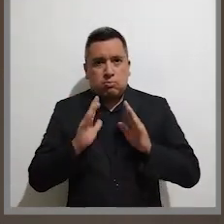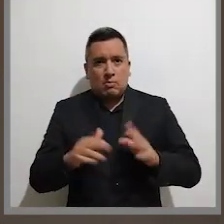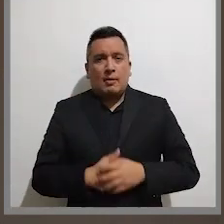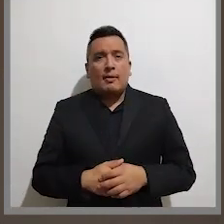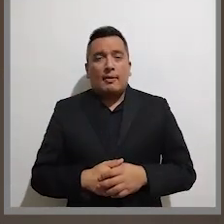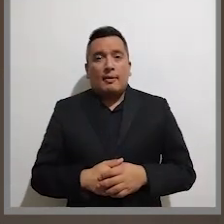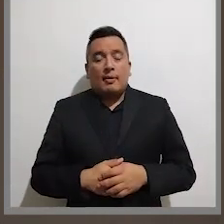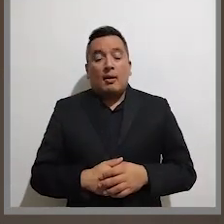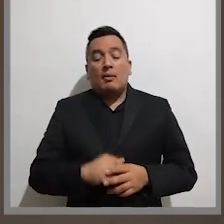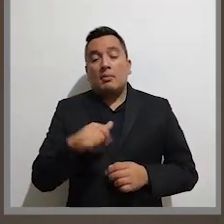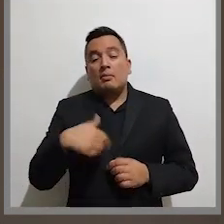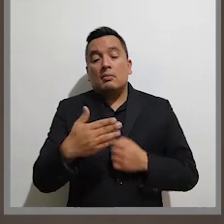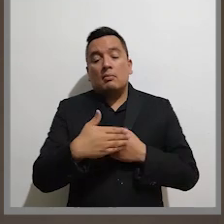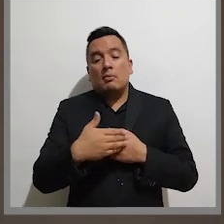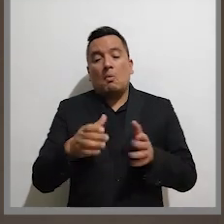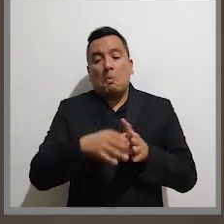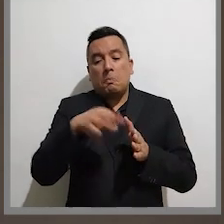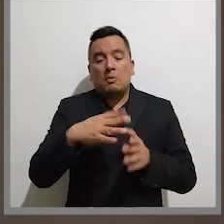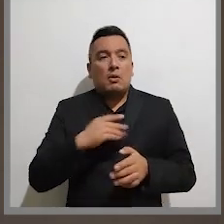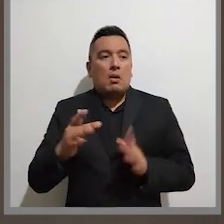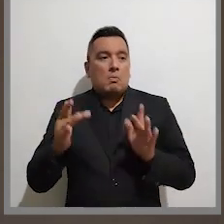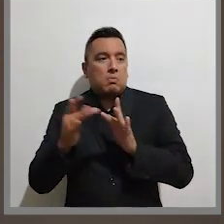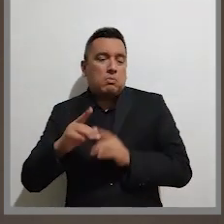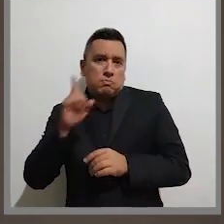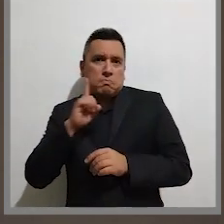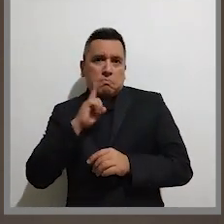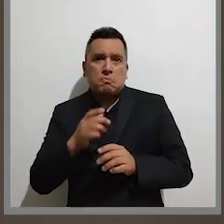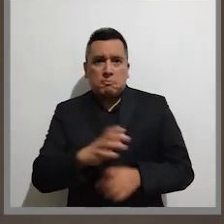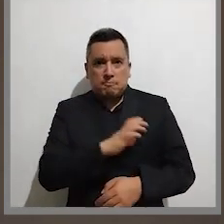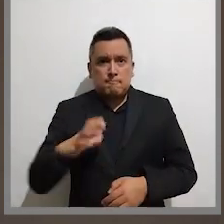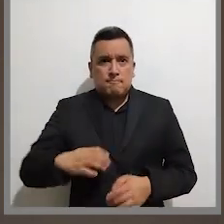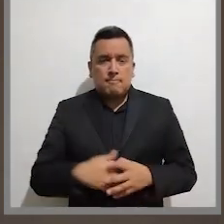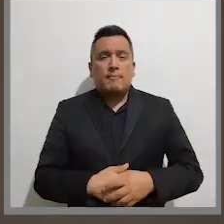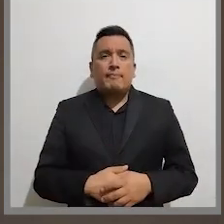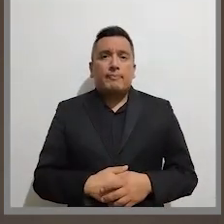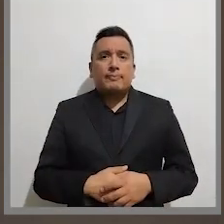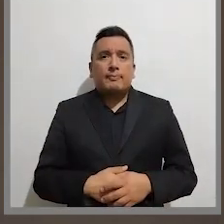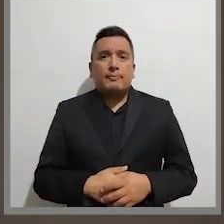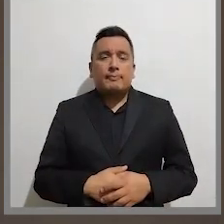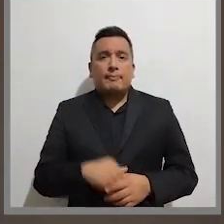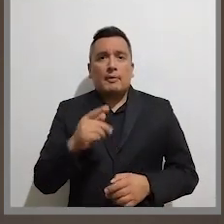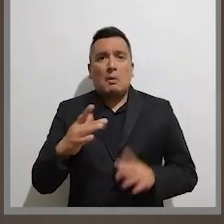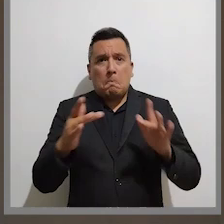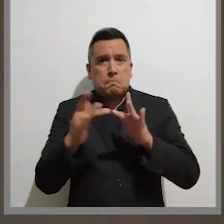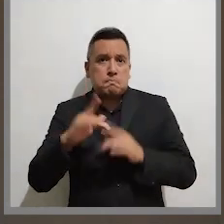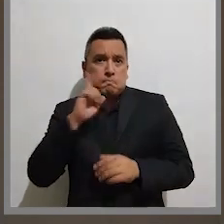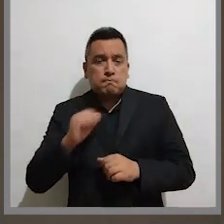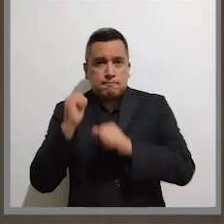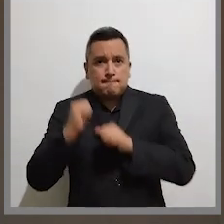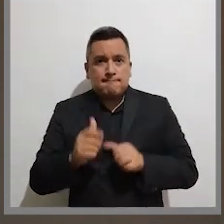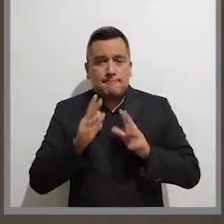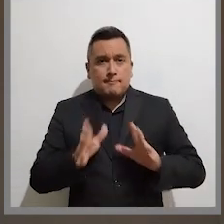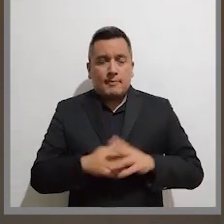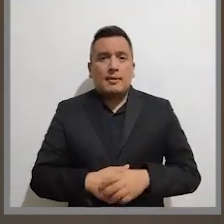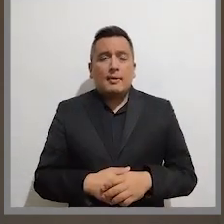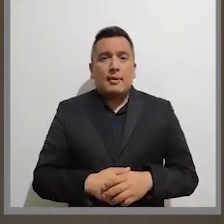es proceso electoral se activa la red de mujeres candidatas. Okay. Pero justamente la red de mujeres electas tiene